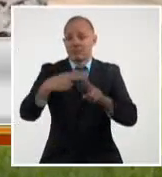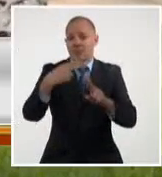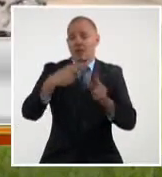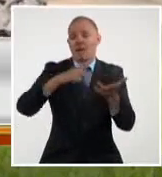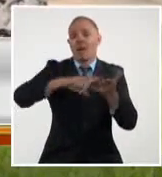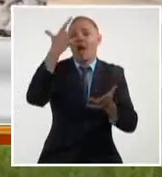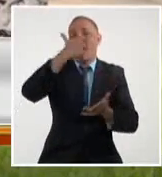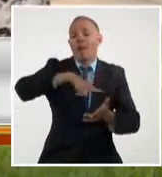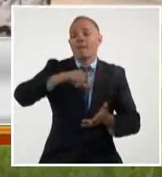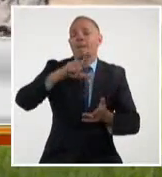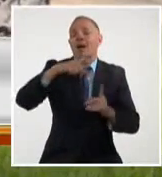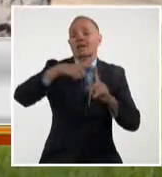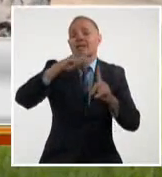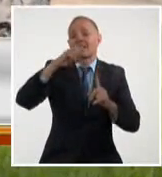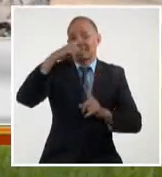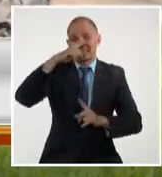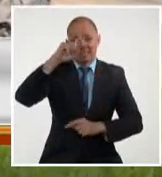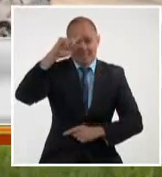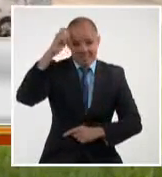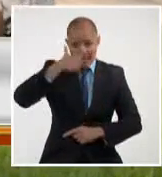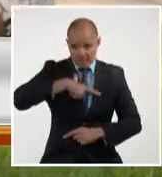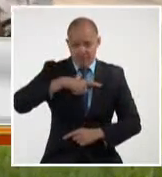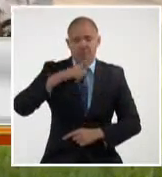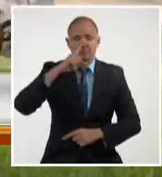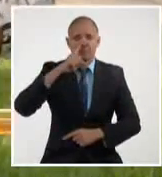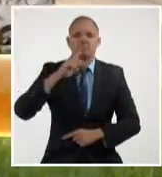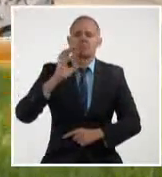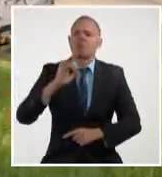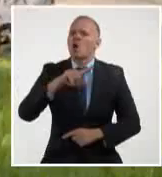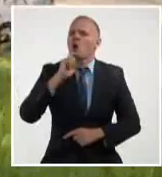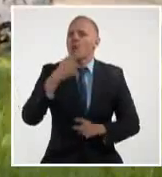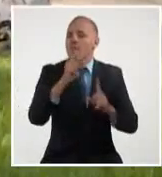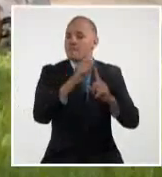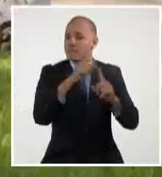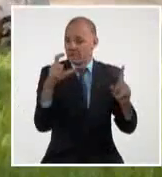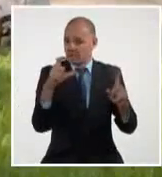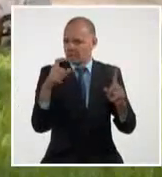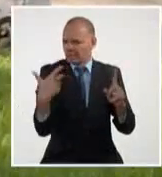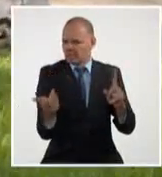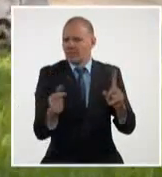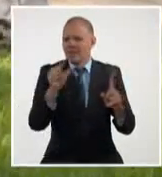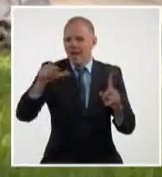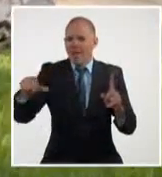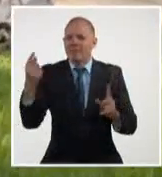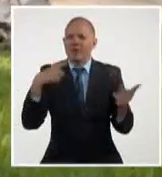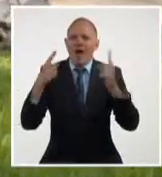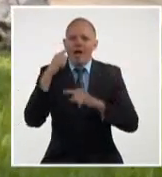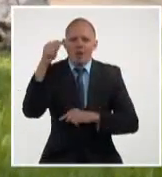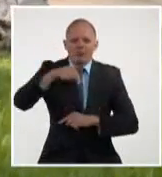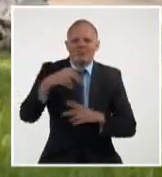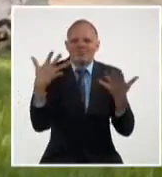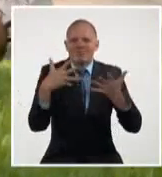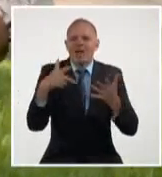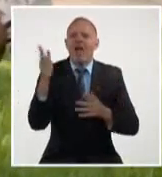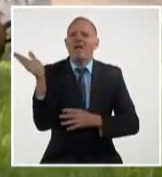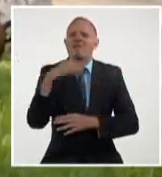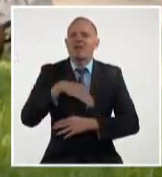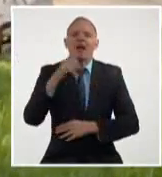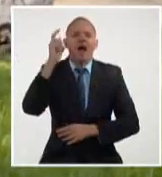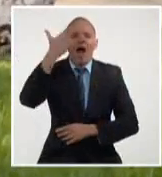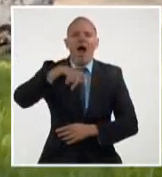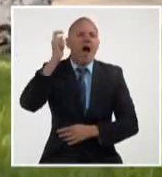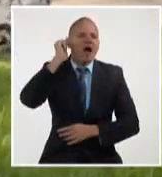1,7 millones de refugiados afganos, quienes se enfrentaban a la detención y deportación. La medida no